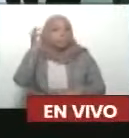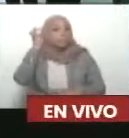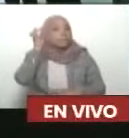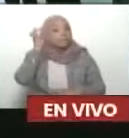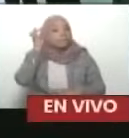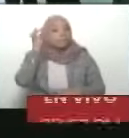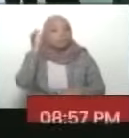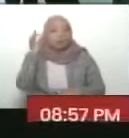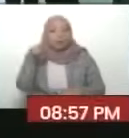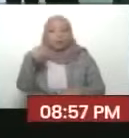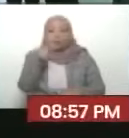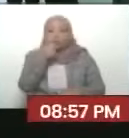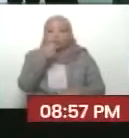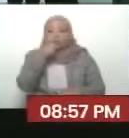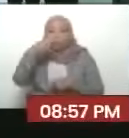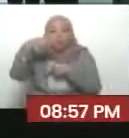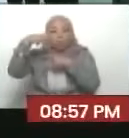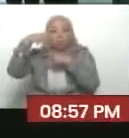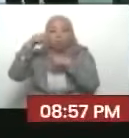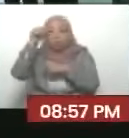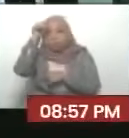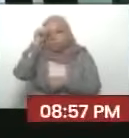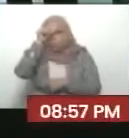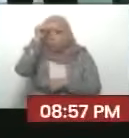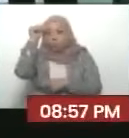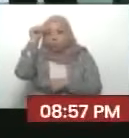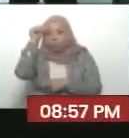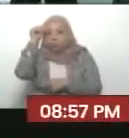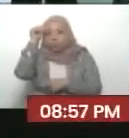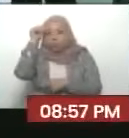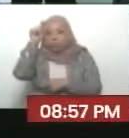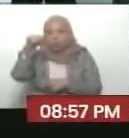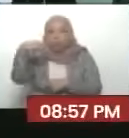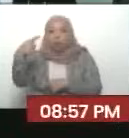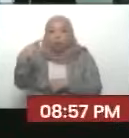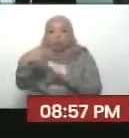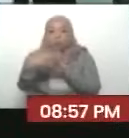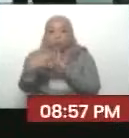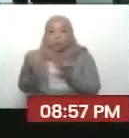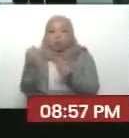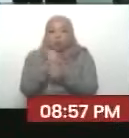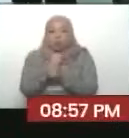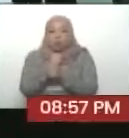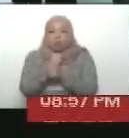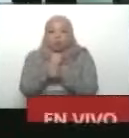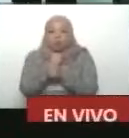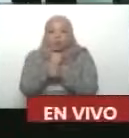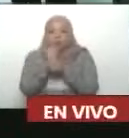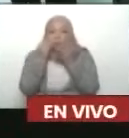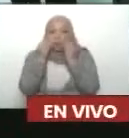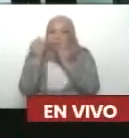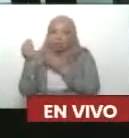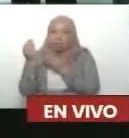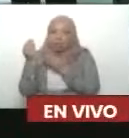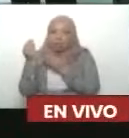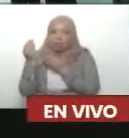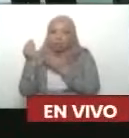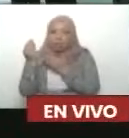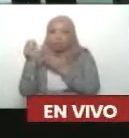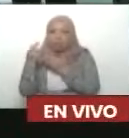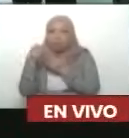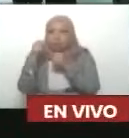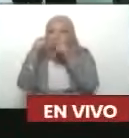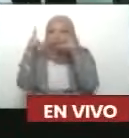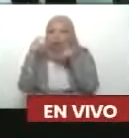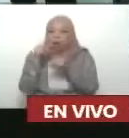Vamos a ver, porque después en TikTok, el domingo, vi otra cosa, que también se los voy a mostrar, porque quedé loco